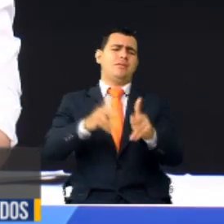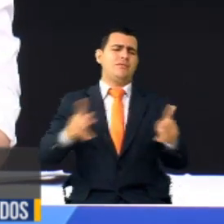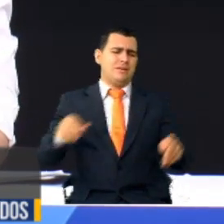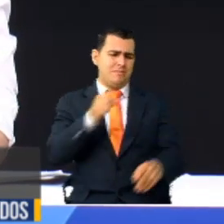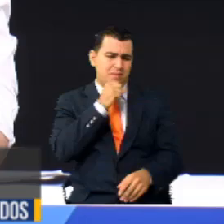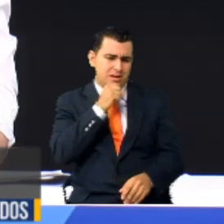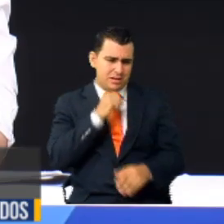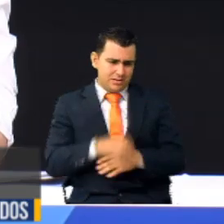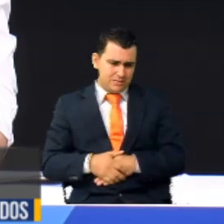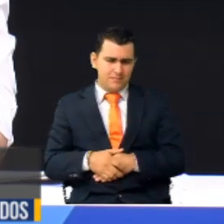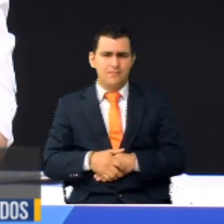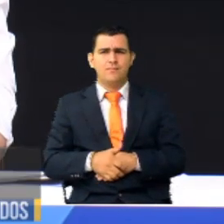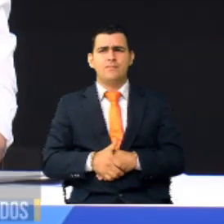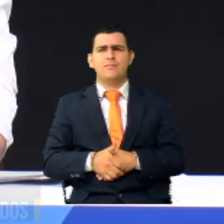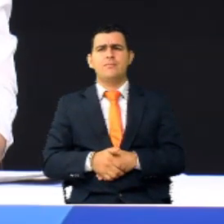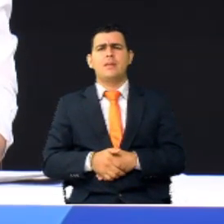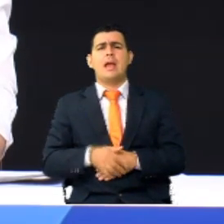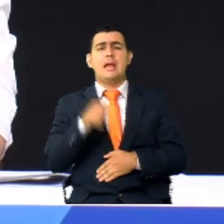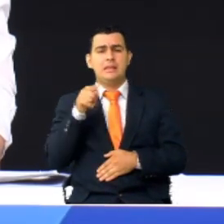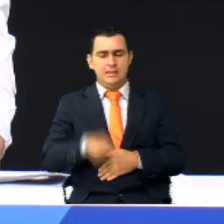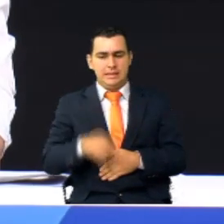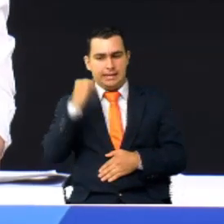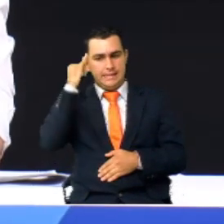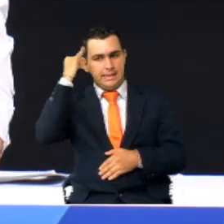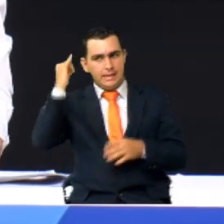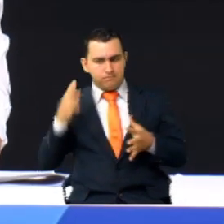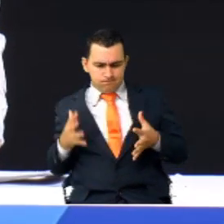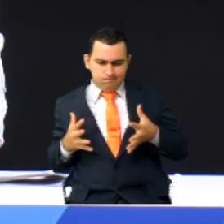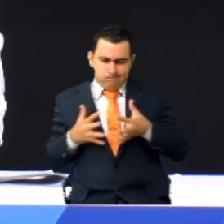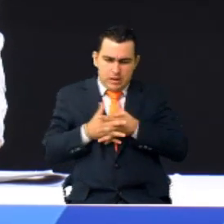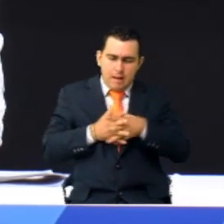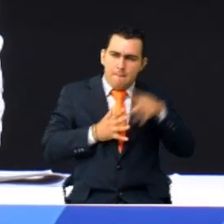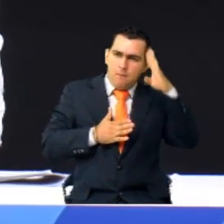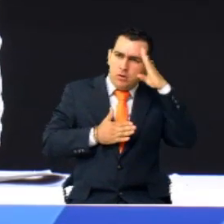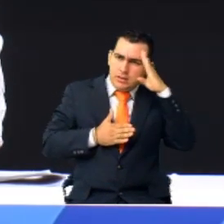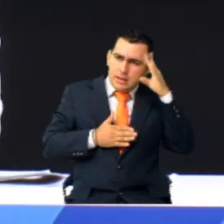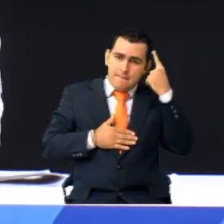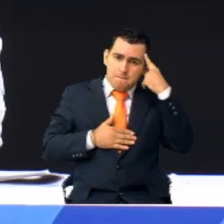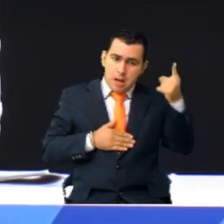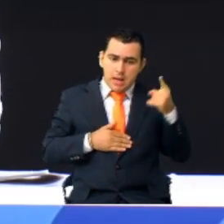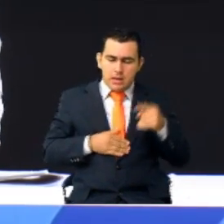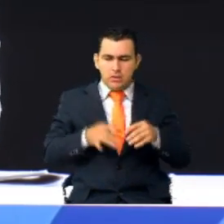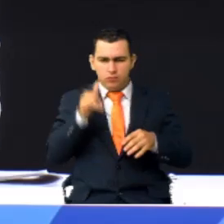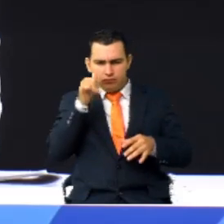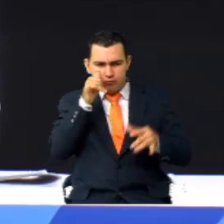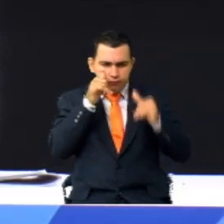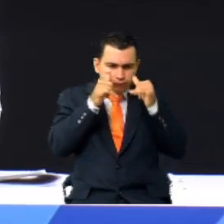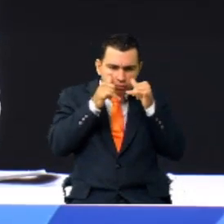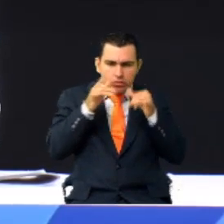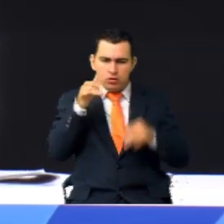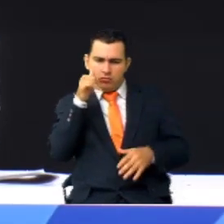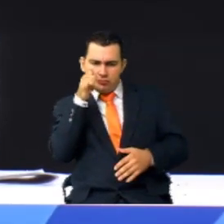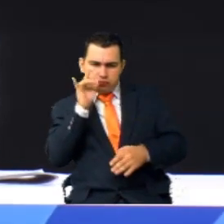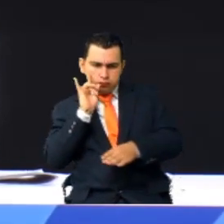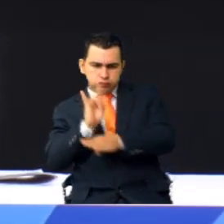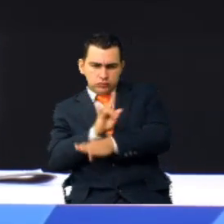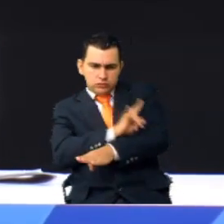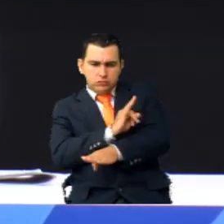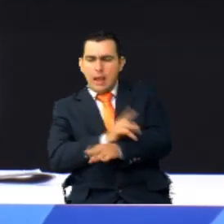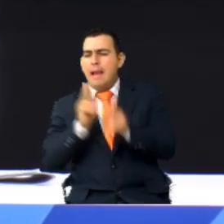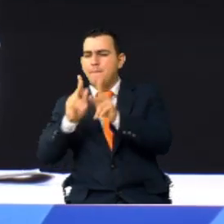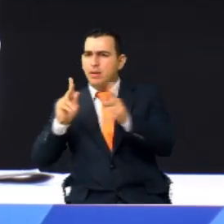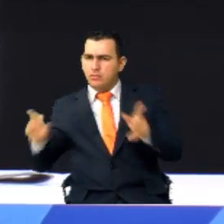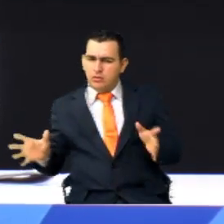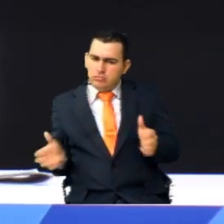personas. La idea es articularnos con la policía para poder manejar todo este tema de las cámaras de seguridad, el personal que se requiere para eso,